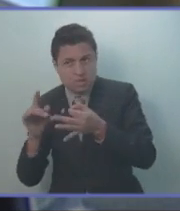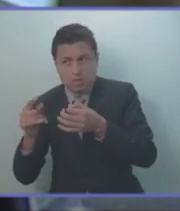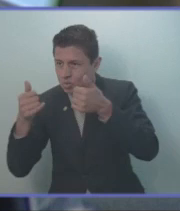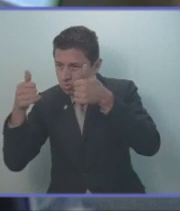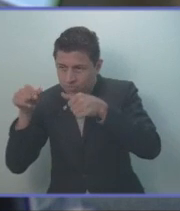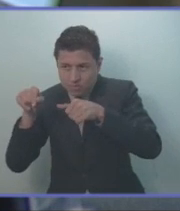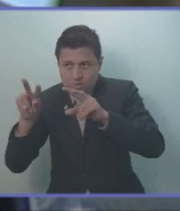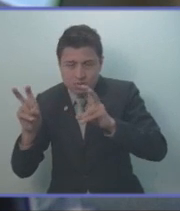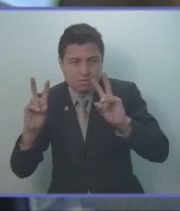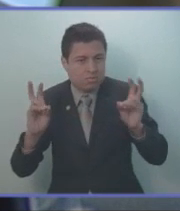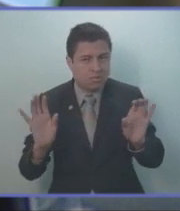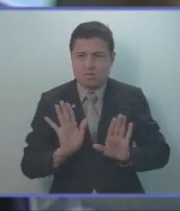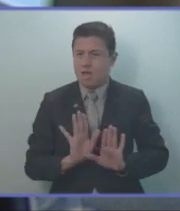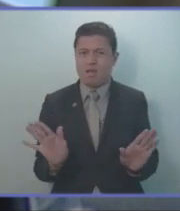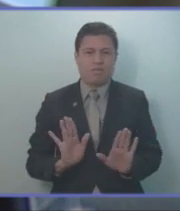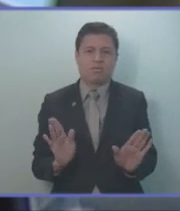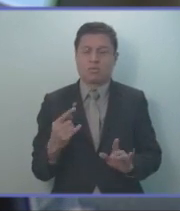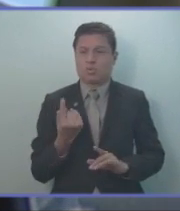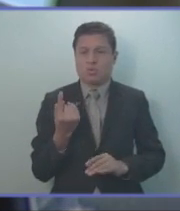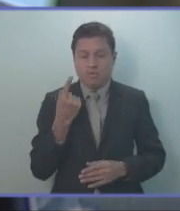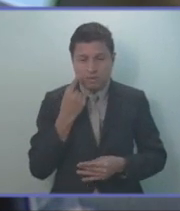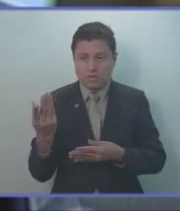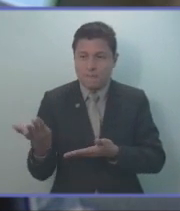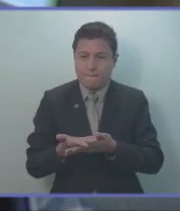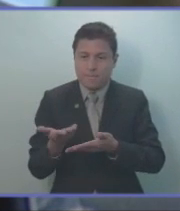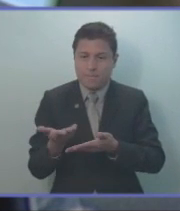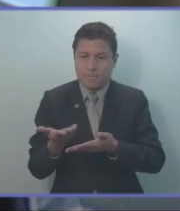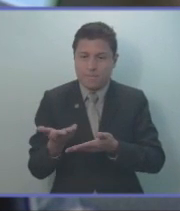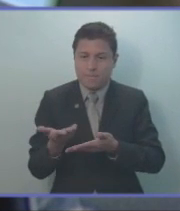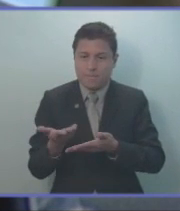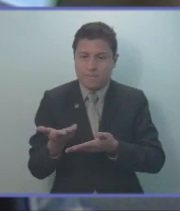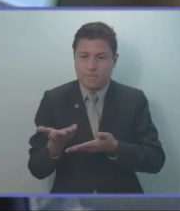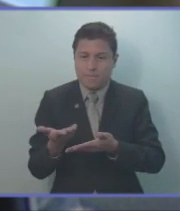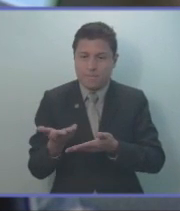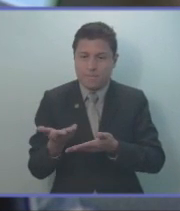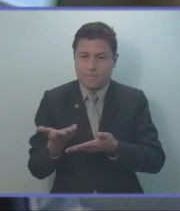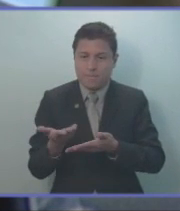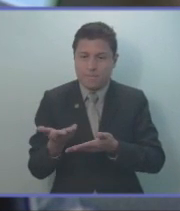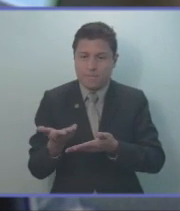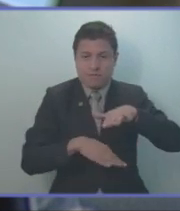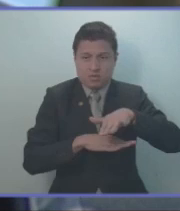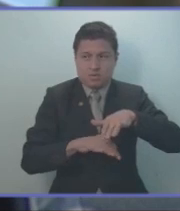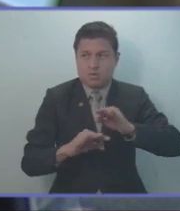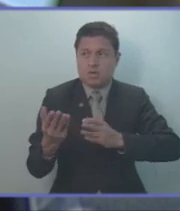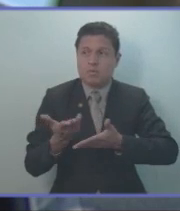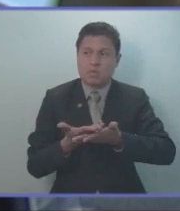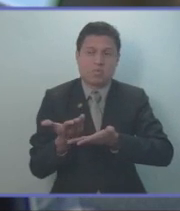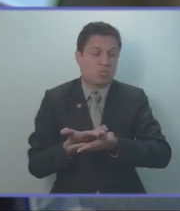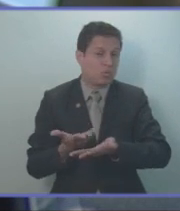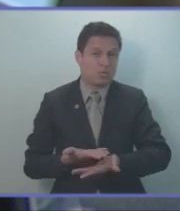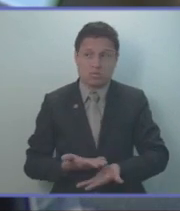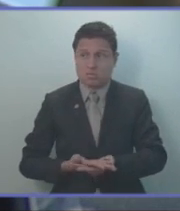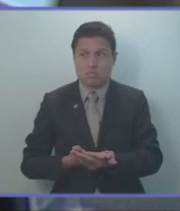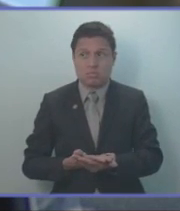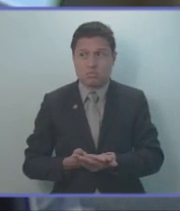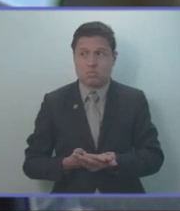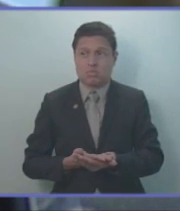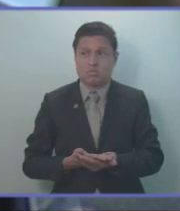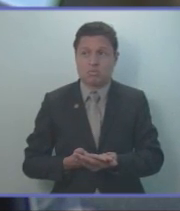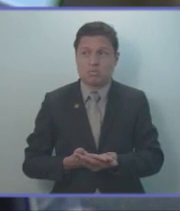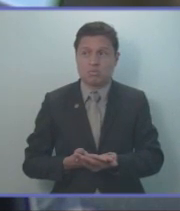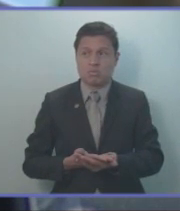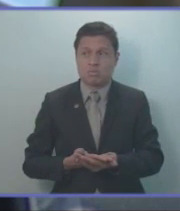expedientes relacionados, sino que su fundamento, que es todas las peticiones, han